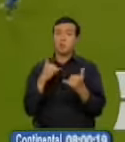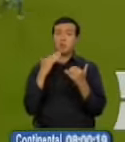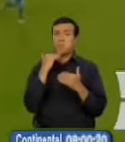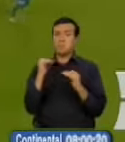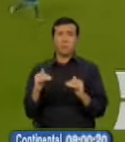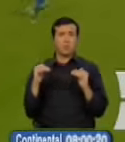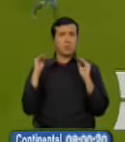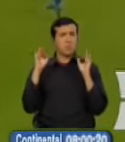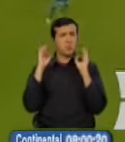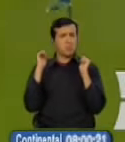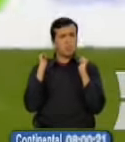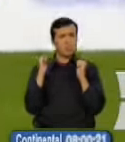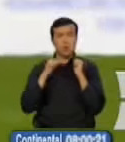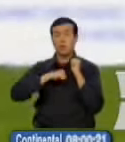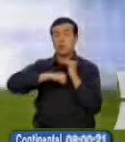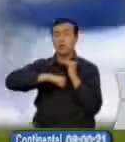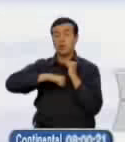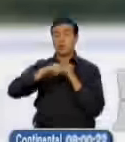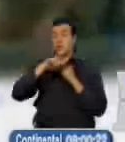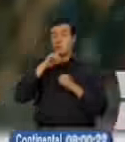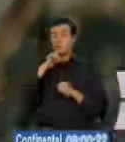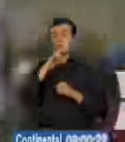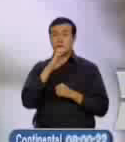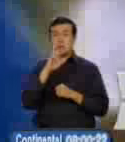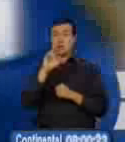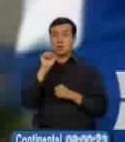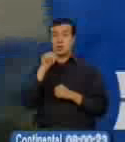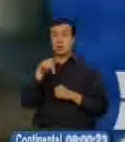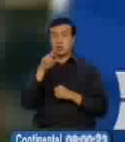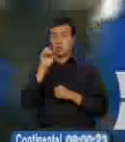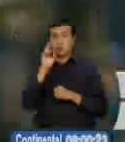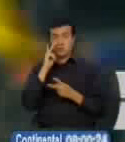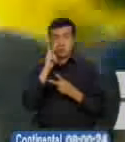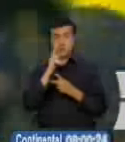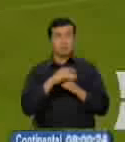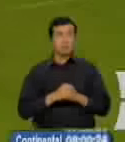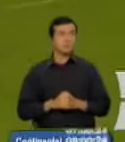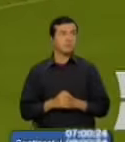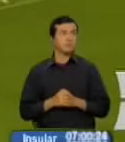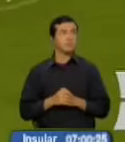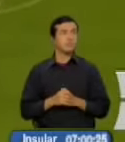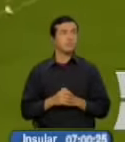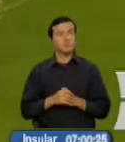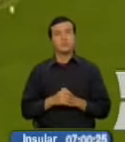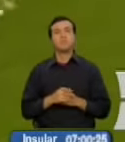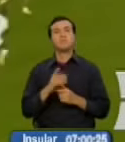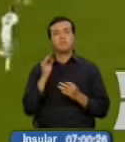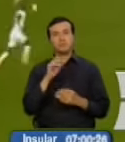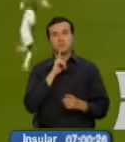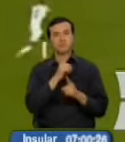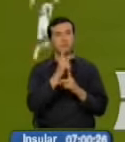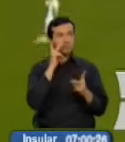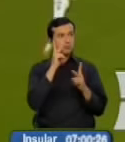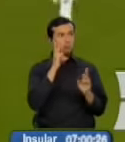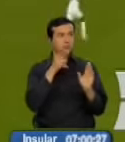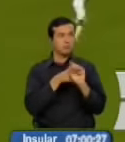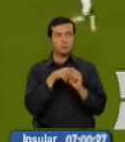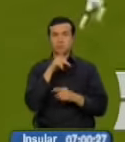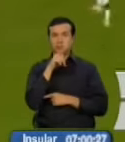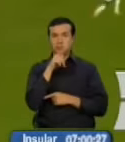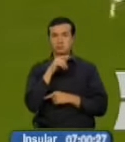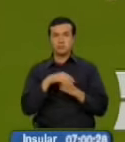en los dos últimos partidos. El golazo de Hernán Crespo, que también lo veíamos ahí. Otra participación del